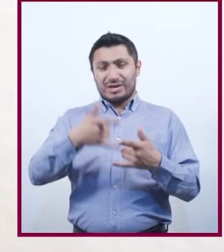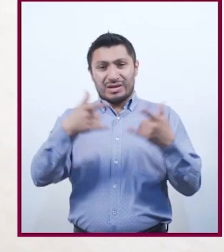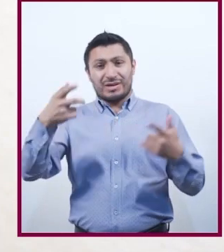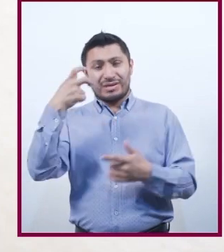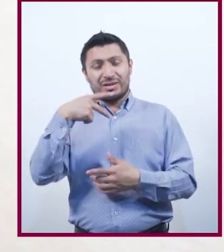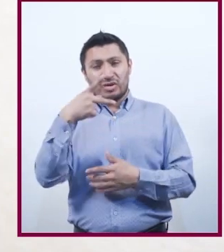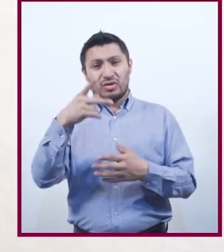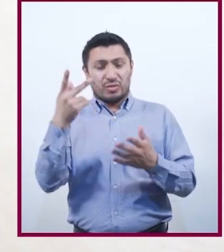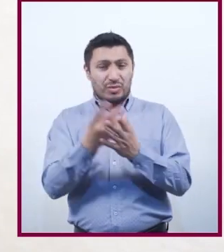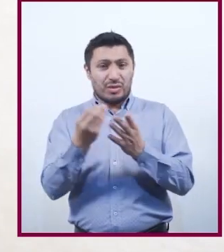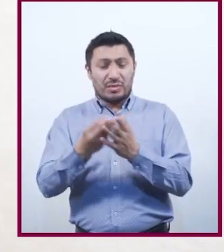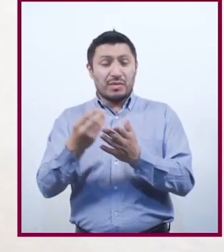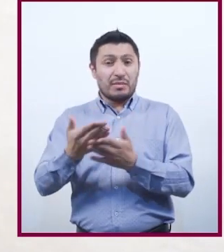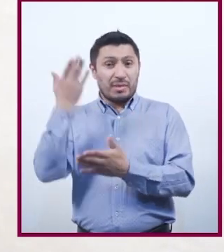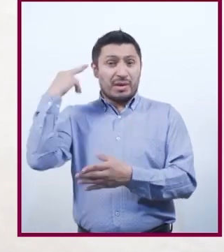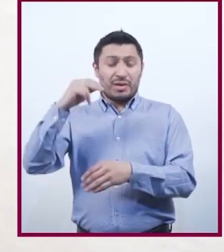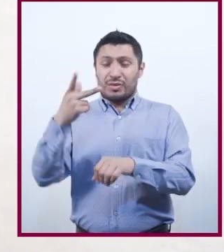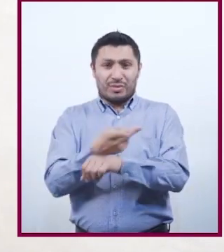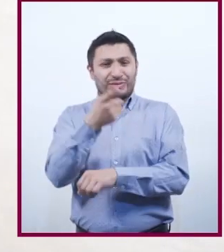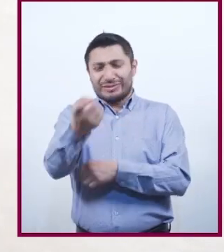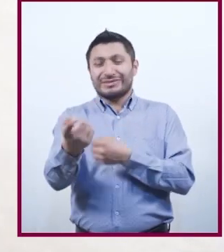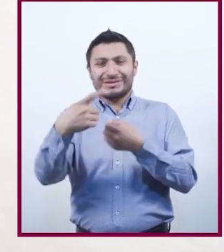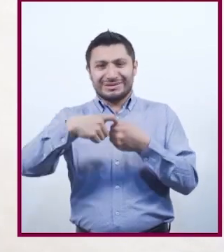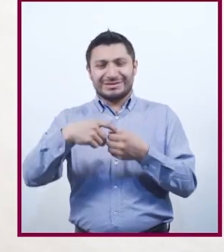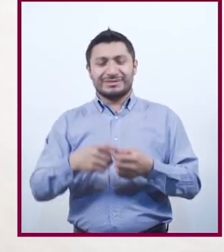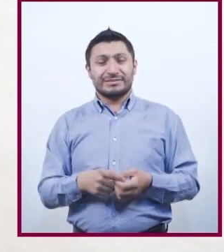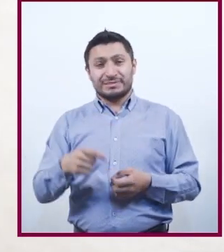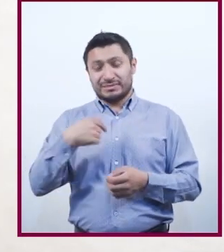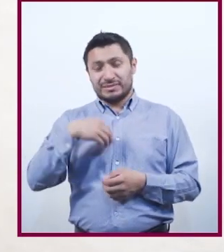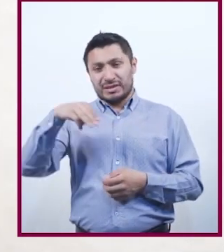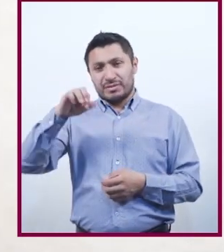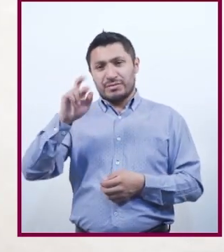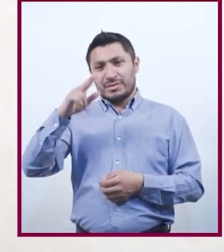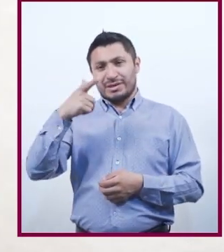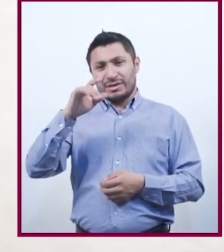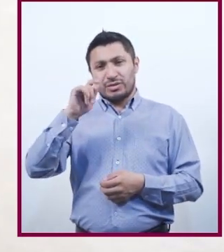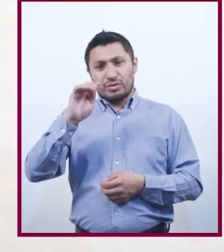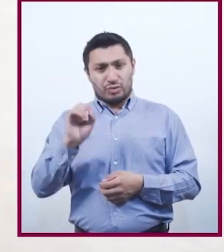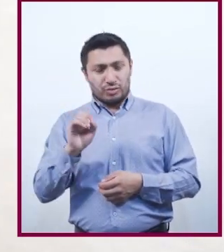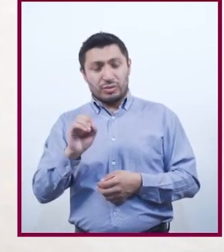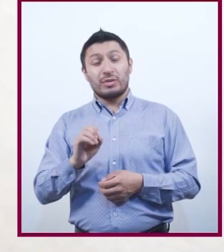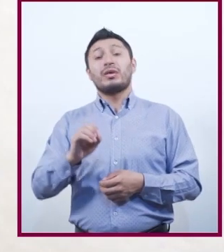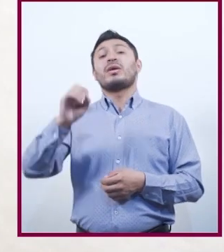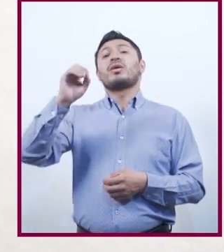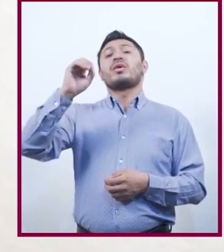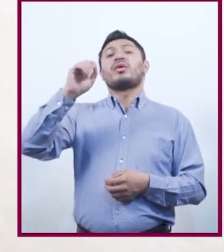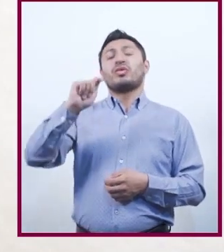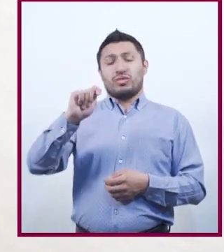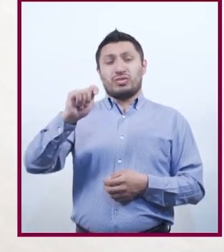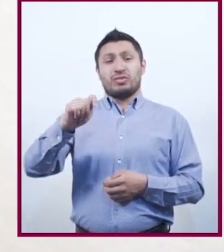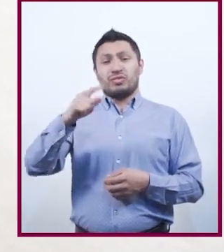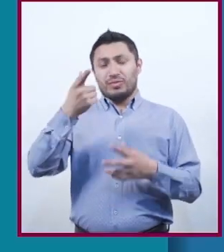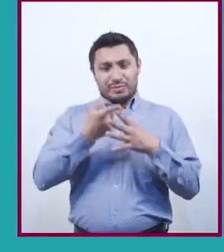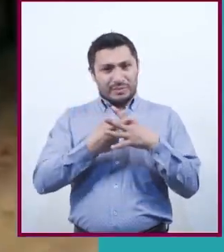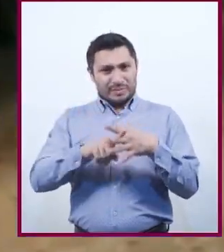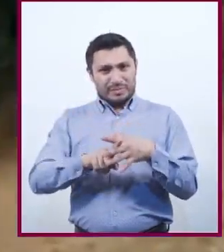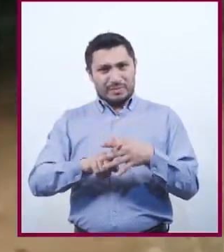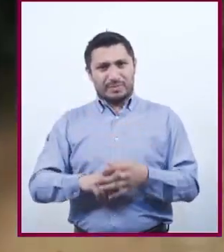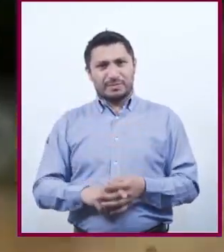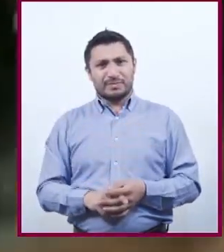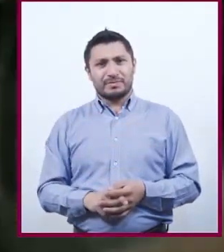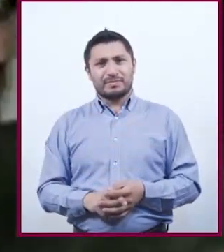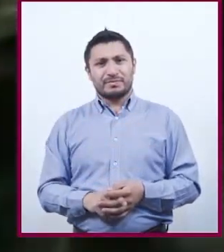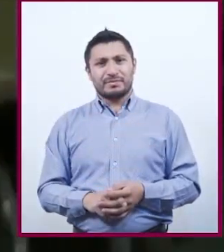y este es tu programa El Pasado No Ha Pasado. ¡Conéctate! Yo soy Margot Cortázar. ¡Comenzamos!